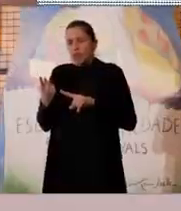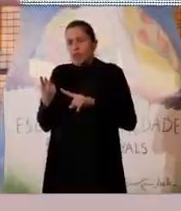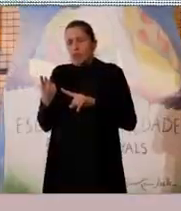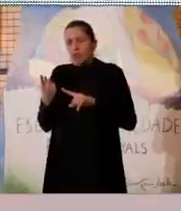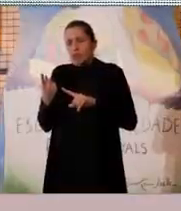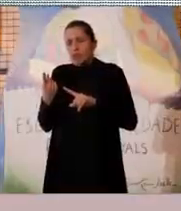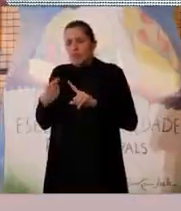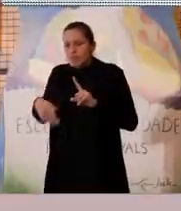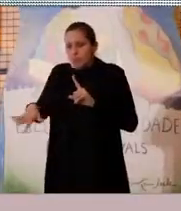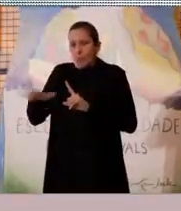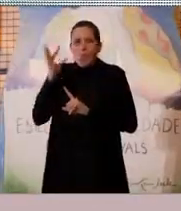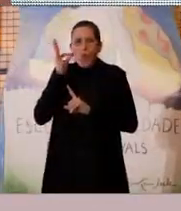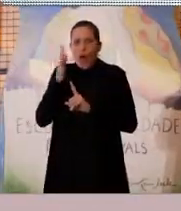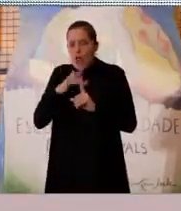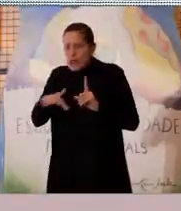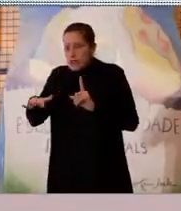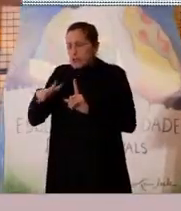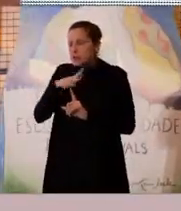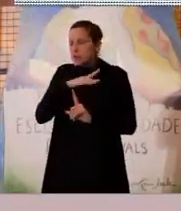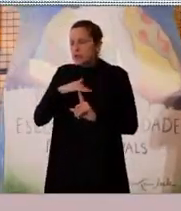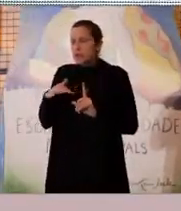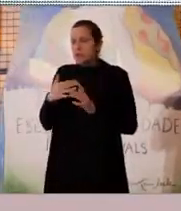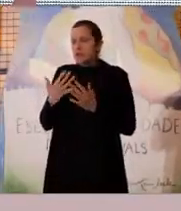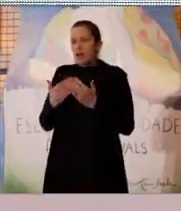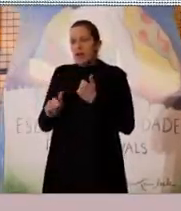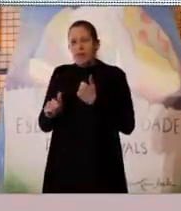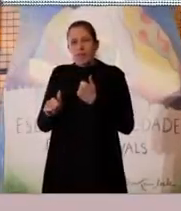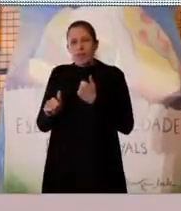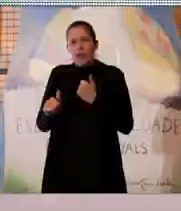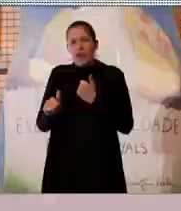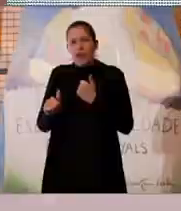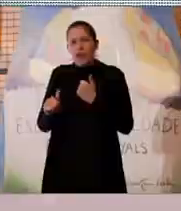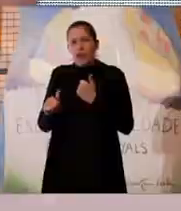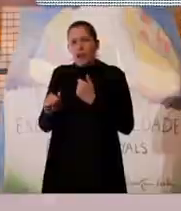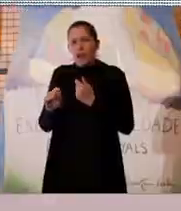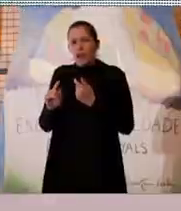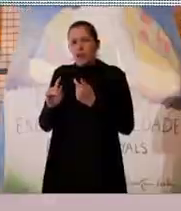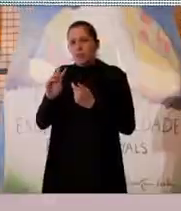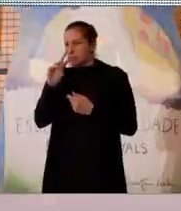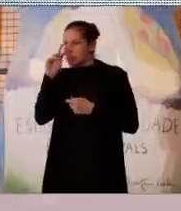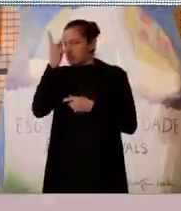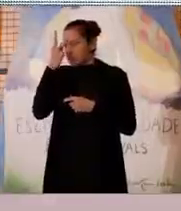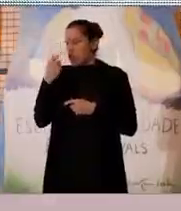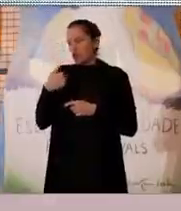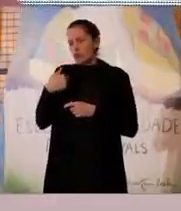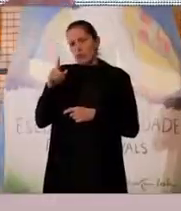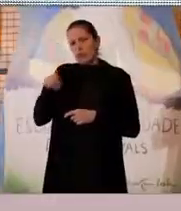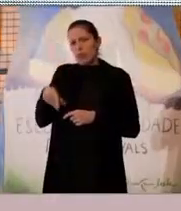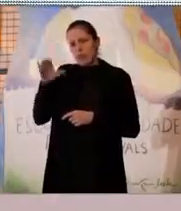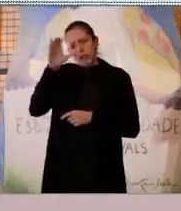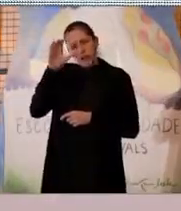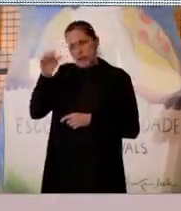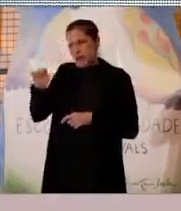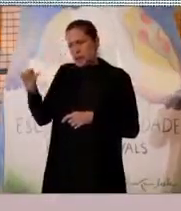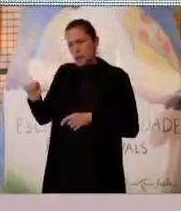muchas mujeres que han cambiado de posición respecto a cosas Pues yo las escucho creo que hay cosas valiosas creo que hay cosas